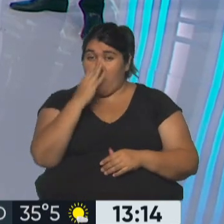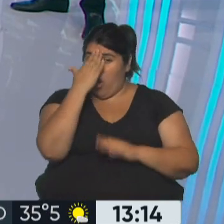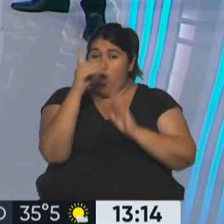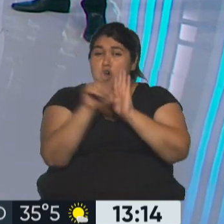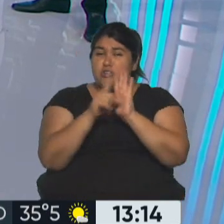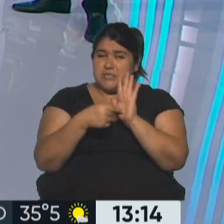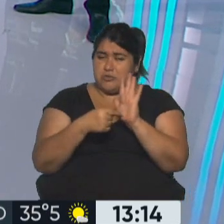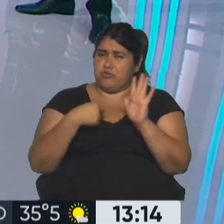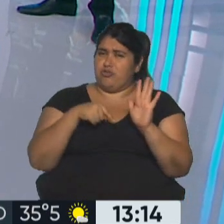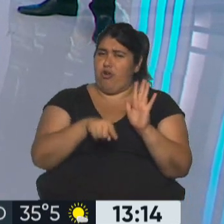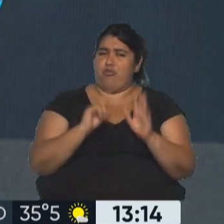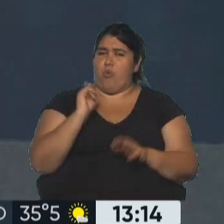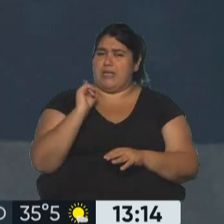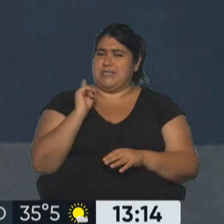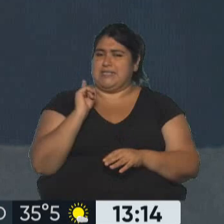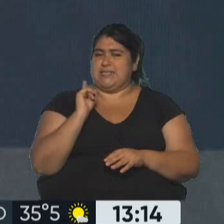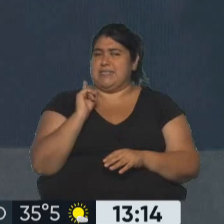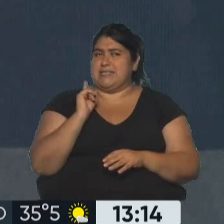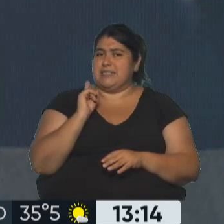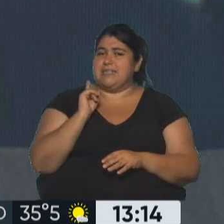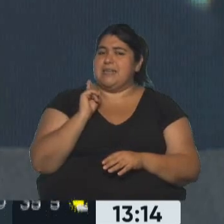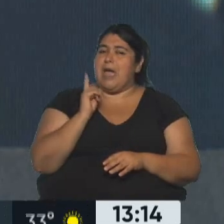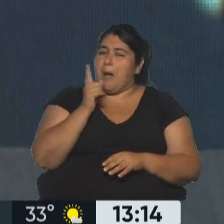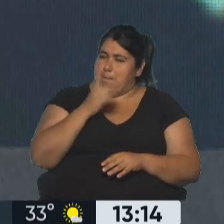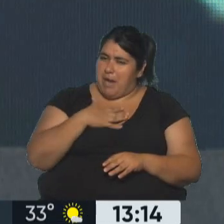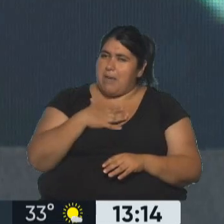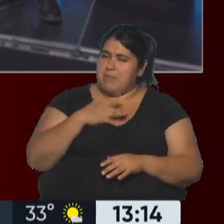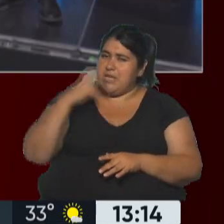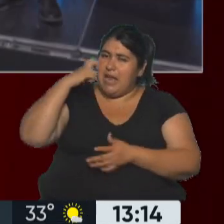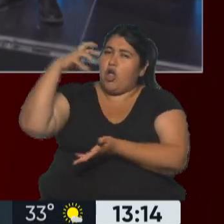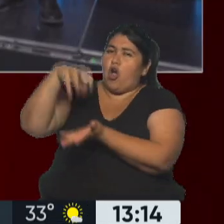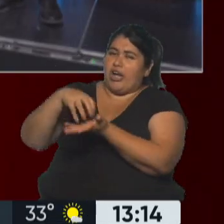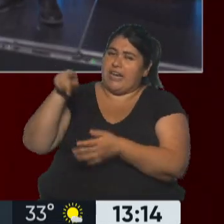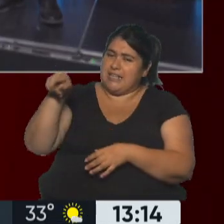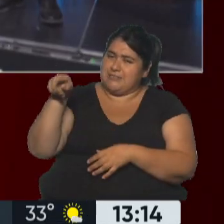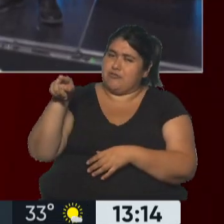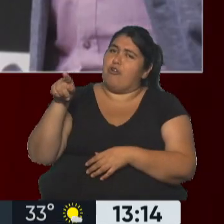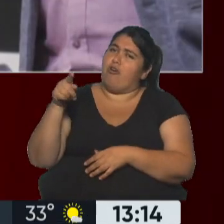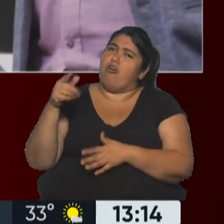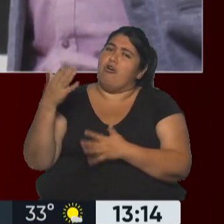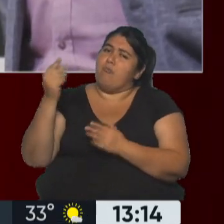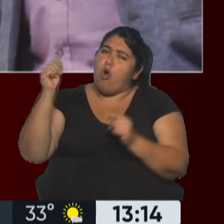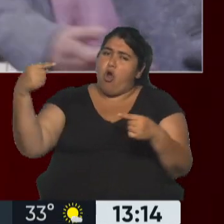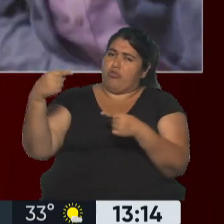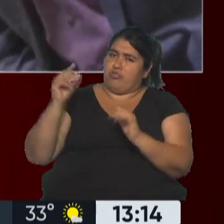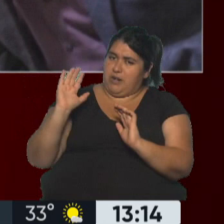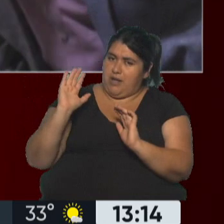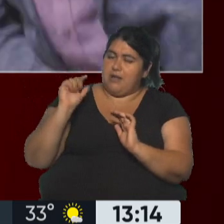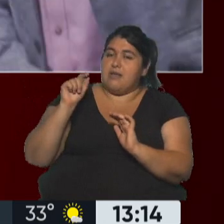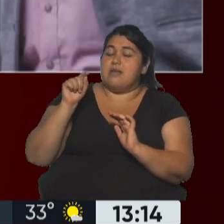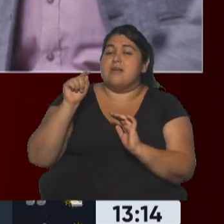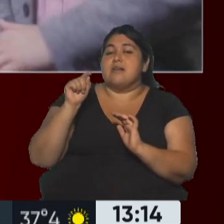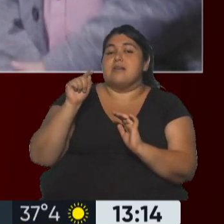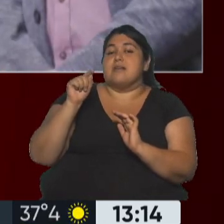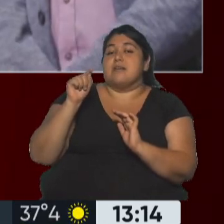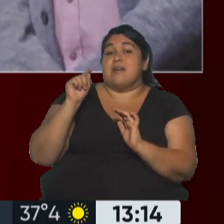no fue, no sé si fue partisana, me parece que el Congreso es partisano en este caso, y que la derecha es ultra partisana, porque de